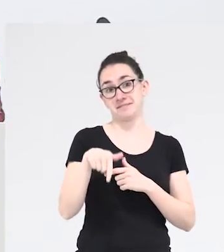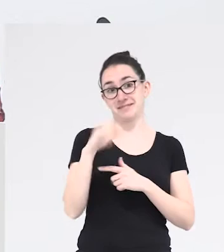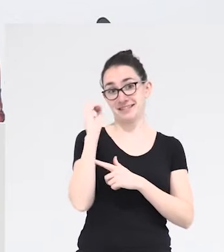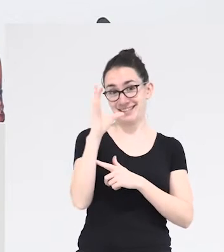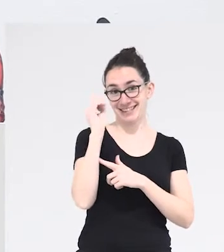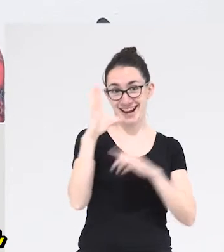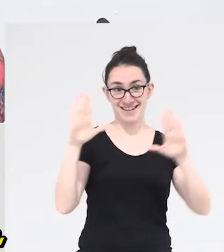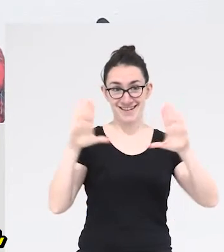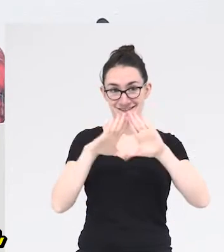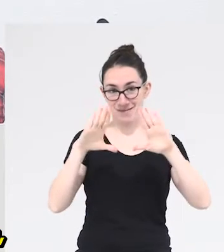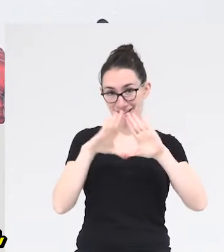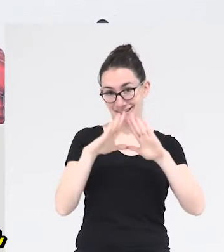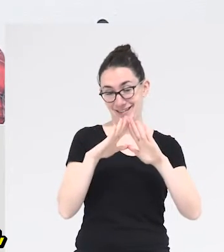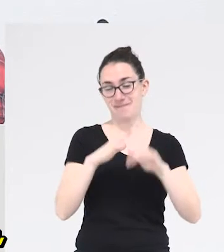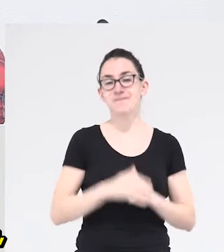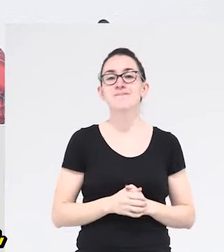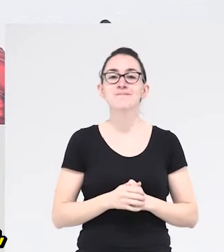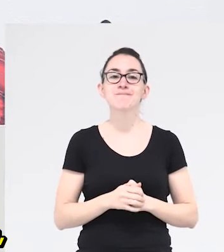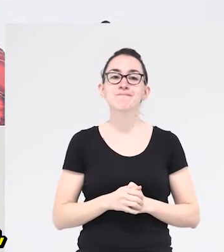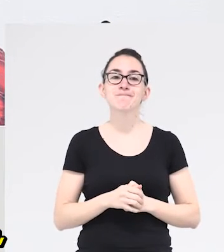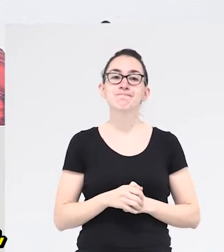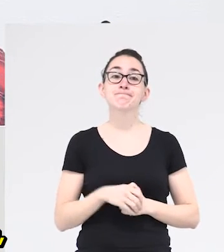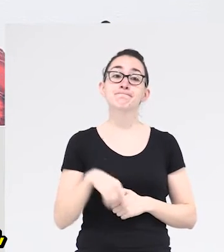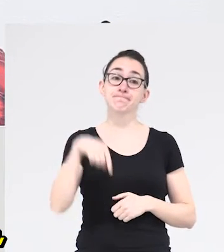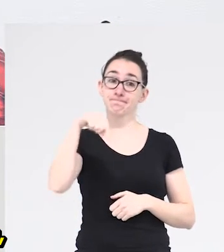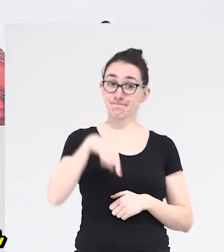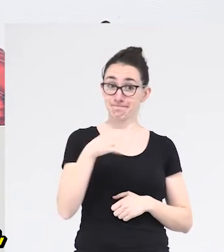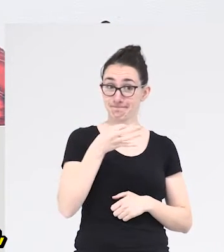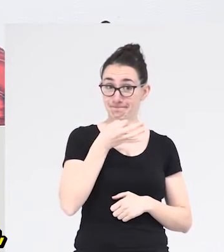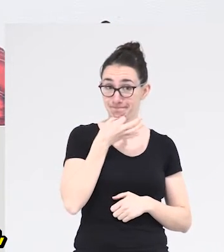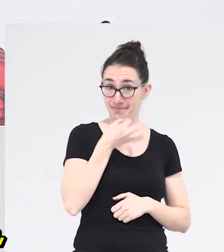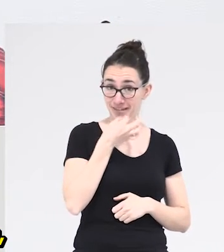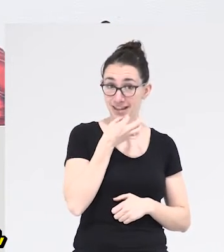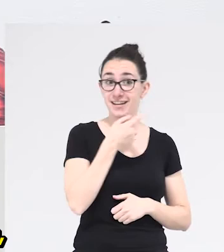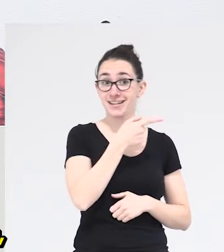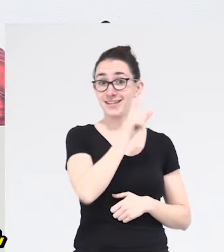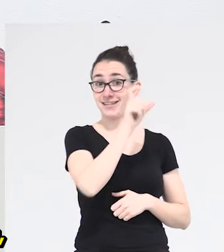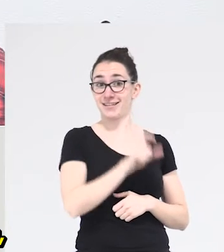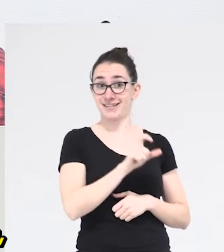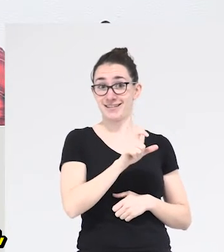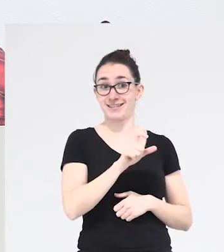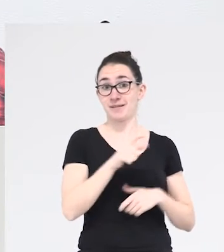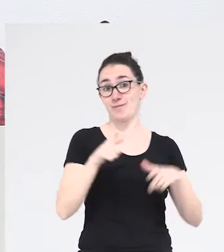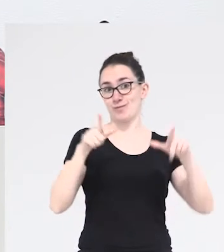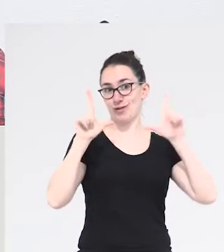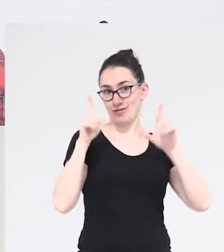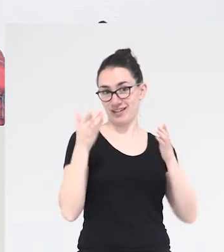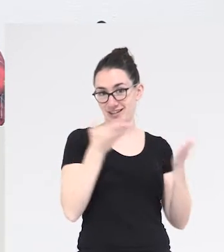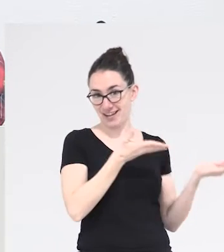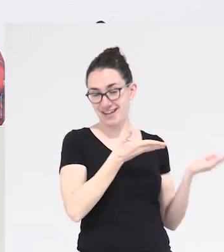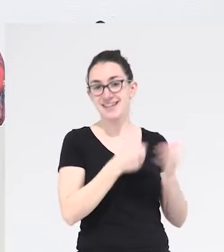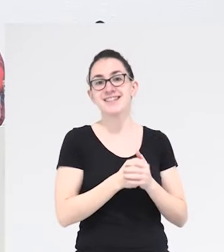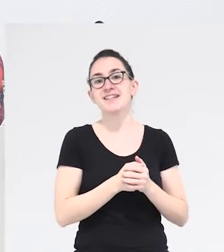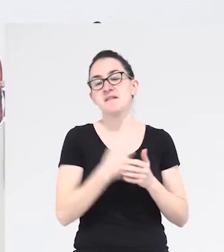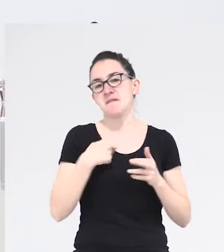eskolara. Gaurko hitzaldia Lucrezia Mansonen eskutik dator eta